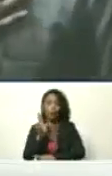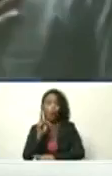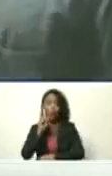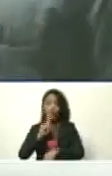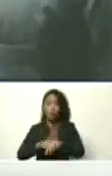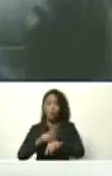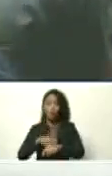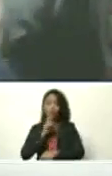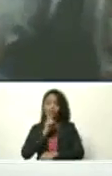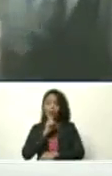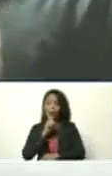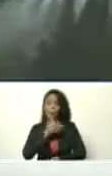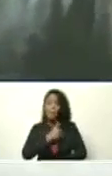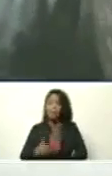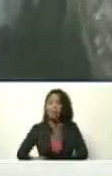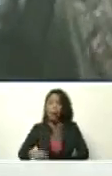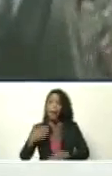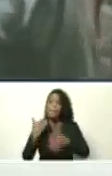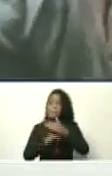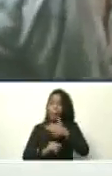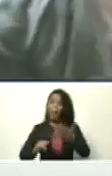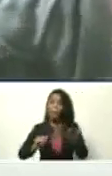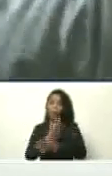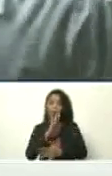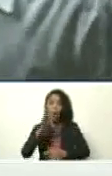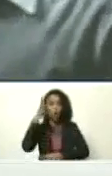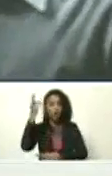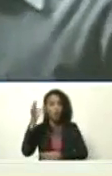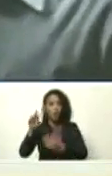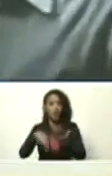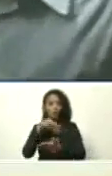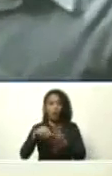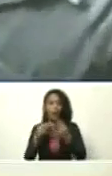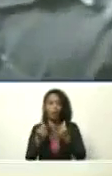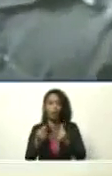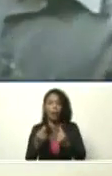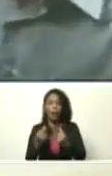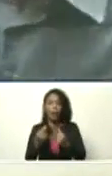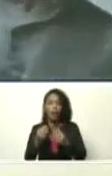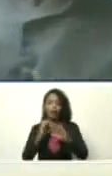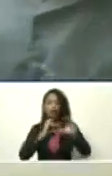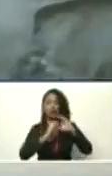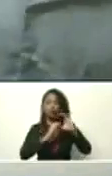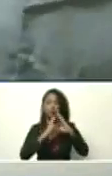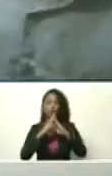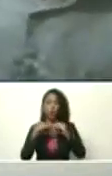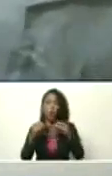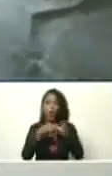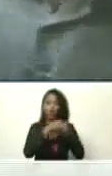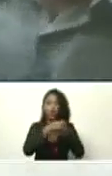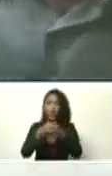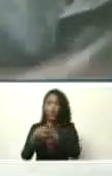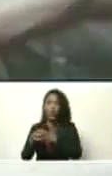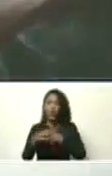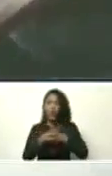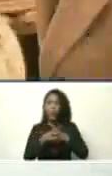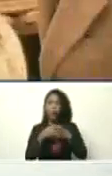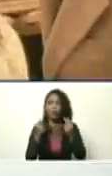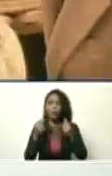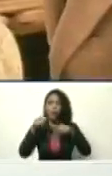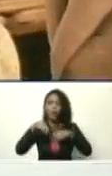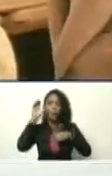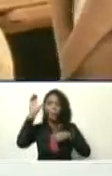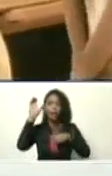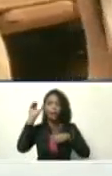difícil y me dijo: presidente, vamos a impulsar un Consejo Nacional de Economía y a dialogar con todos los sectores económicos del país para